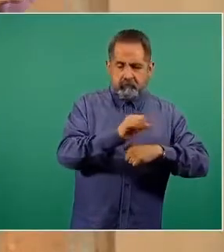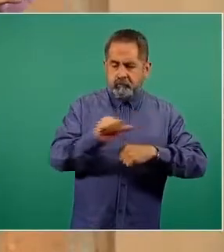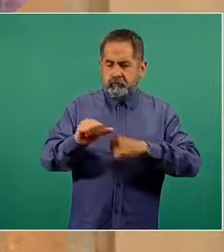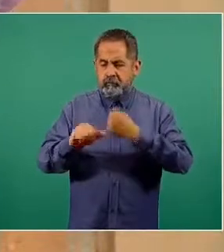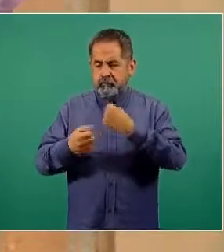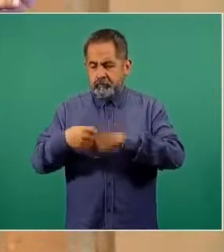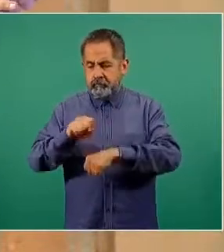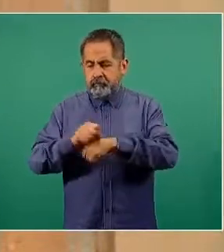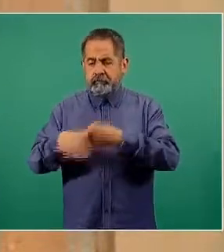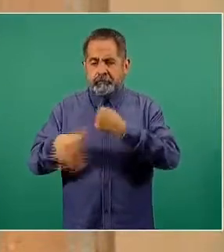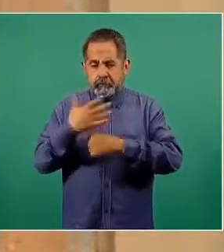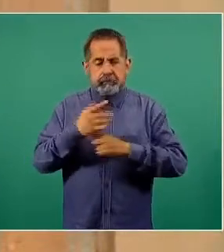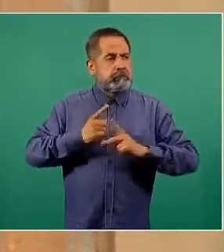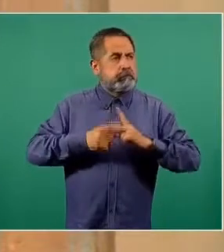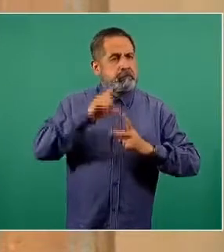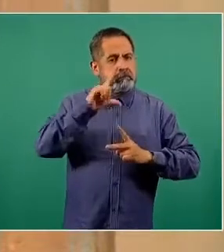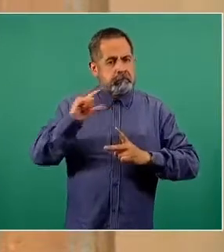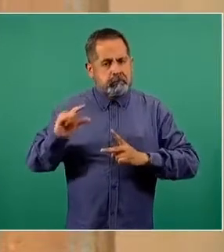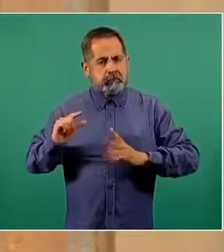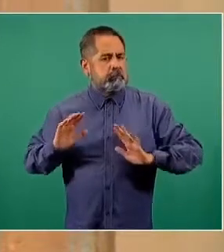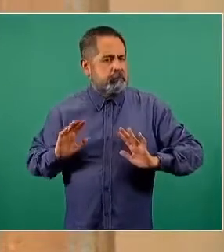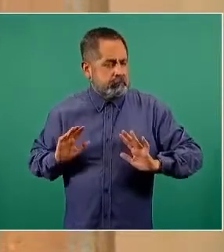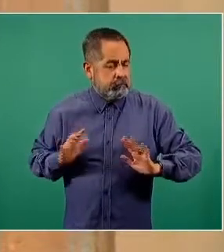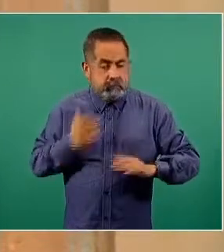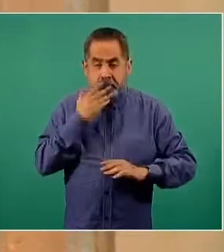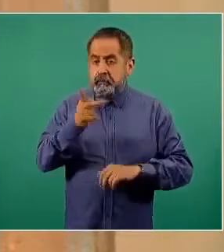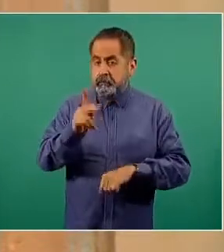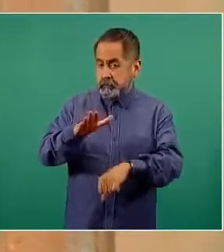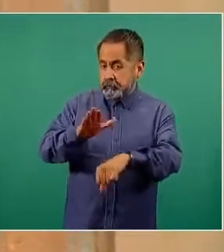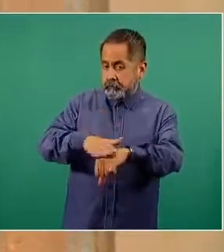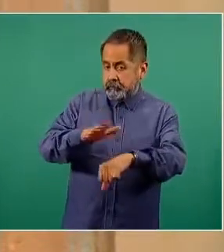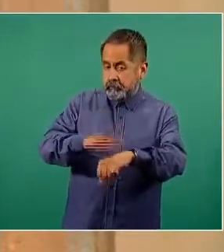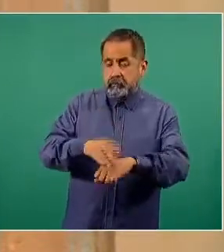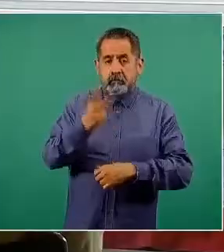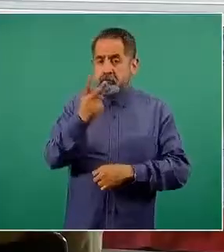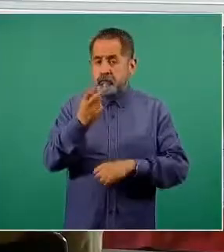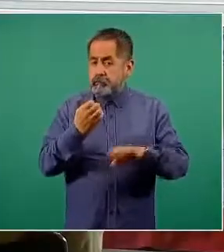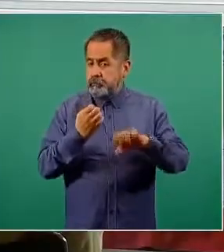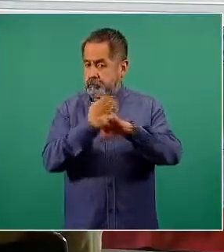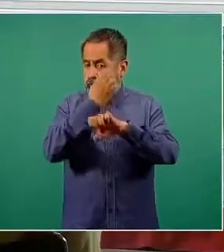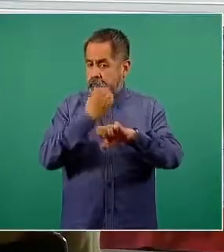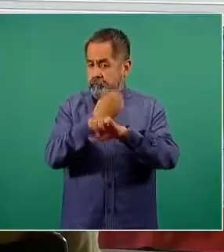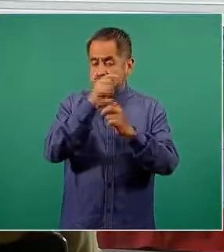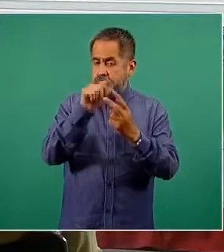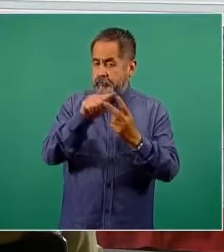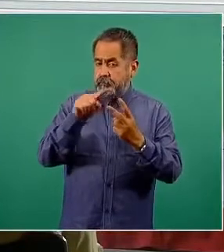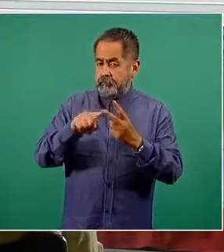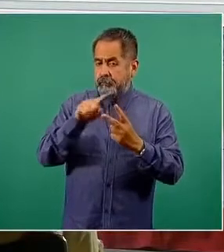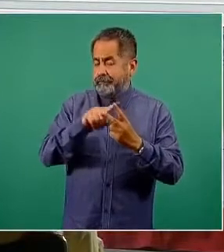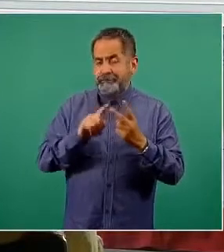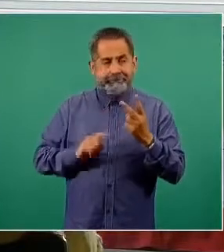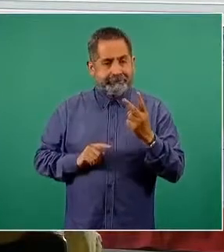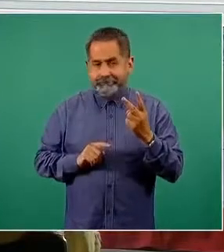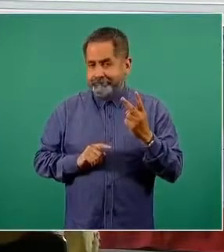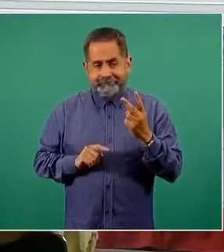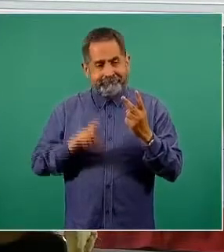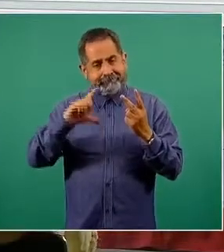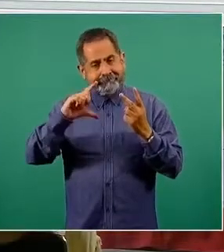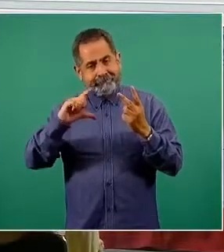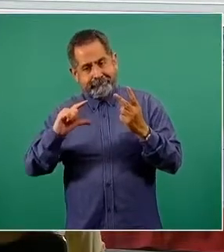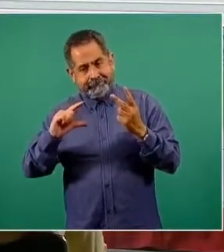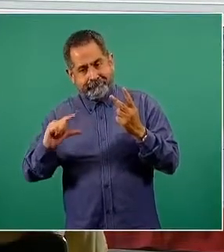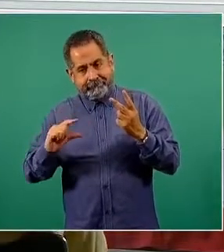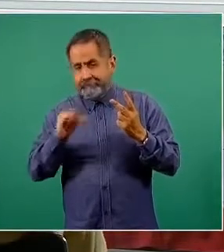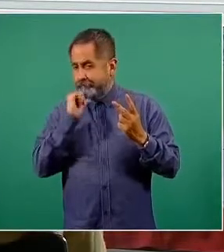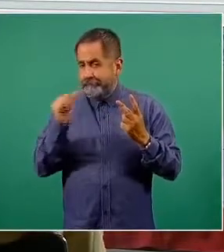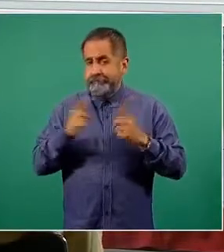por eso la media nacional. Sin embargo, queremos hacer el llamado a 2 entidades federativas que no tienen el mismo comportamiento que